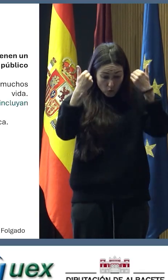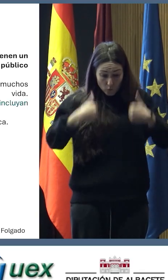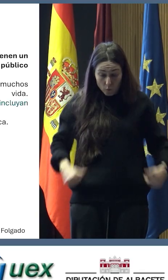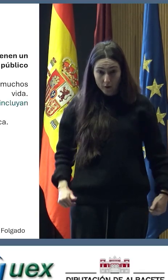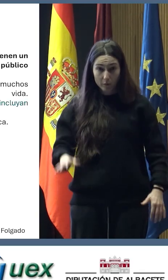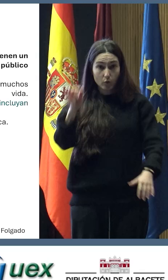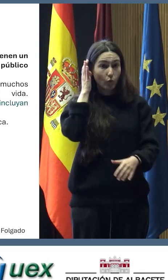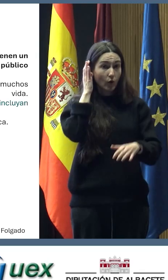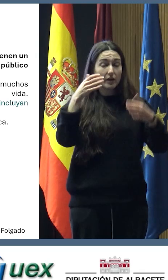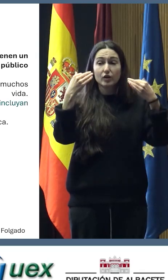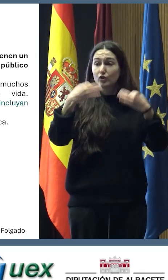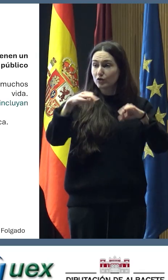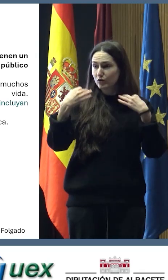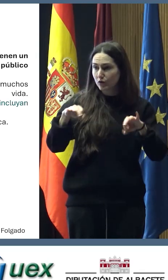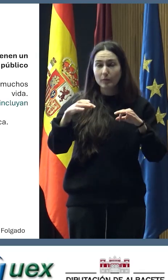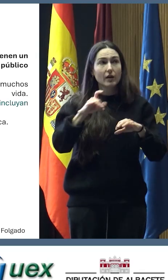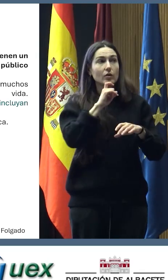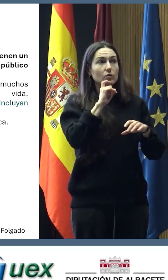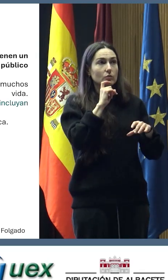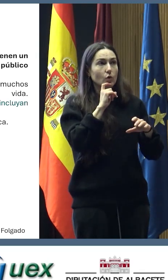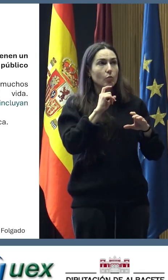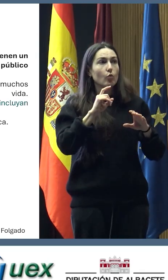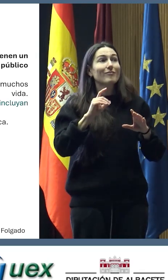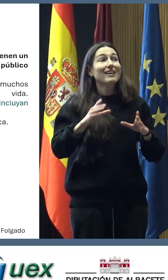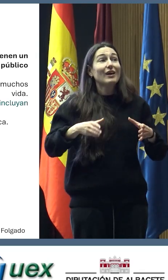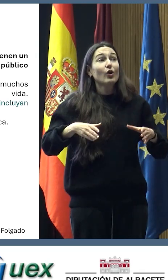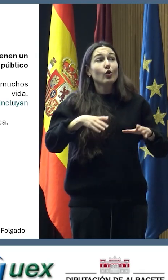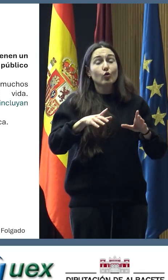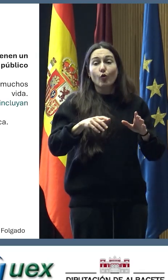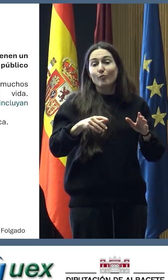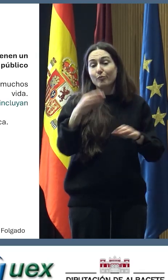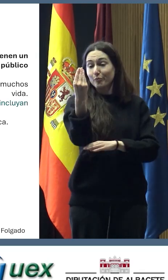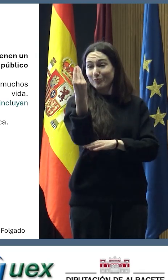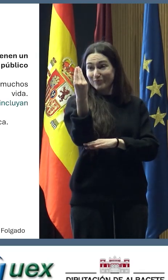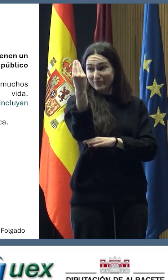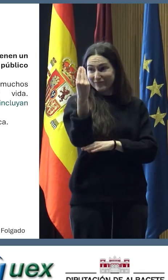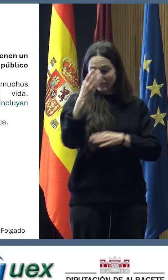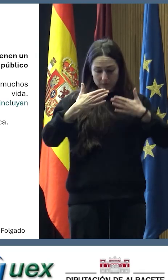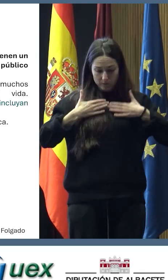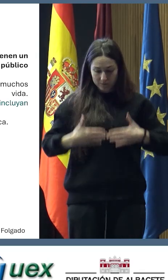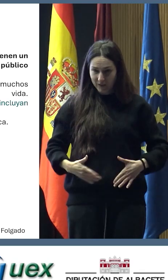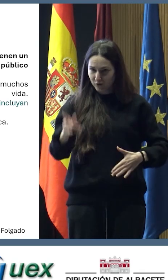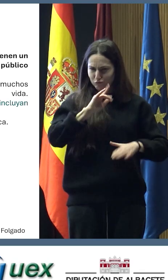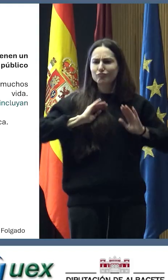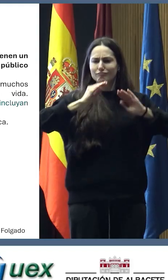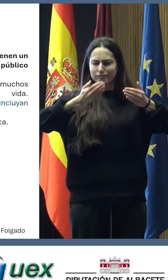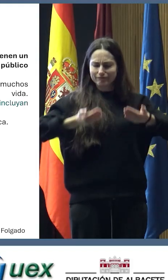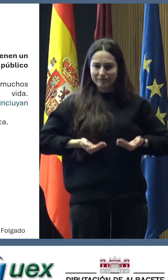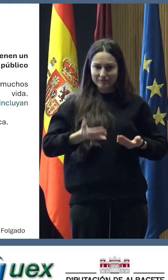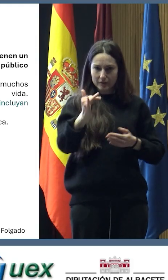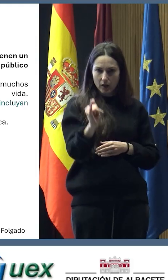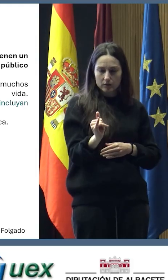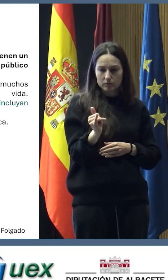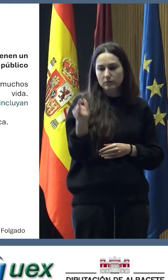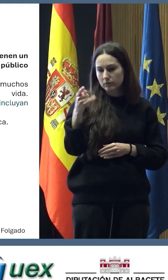femenina con maniquíes diseñados no con tórax plano, sino ya con